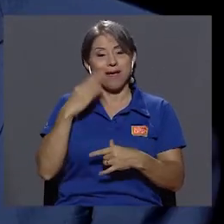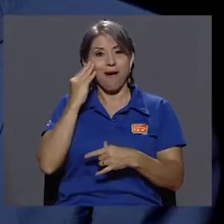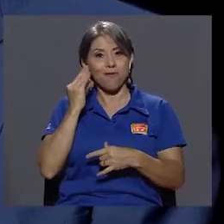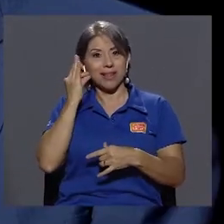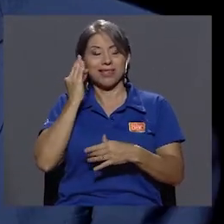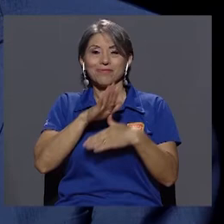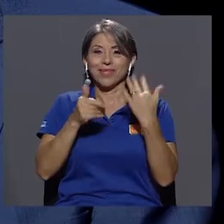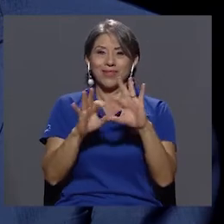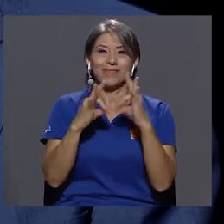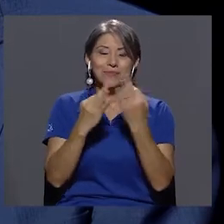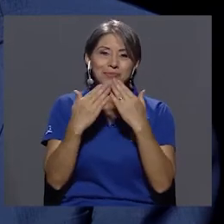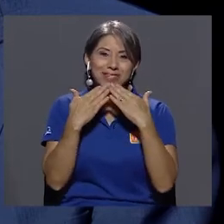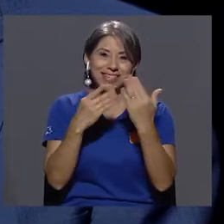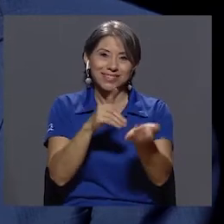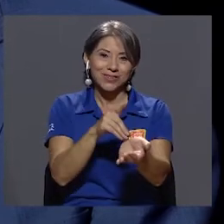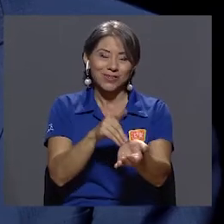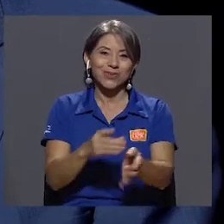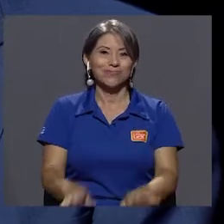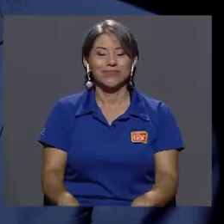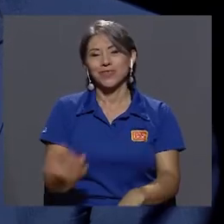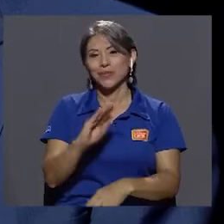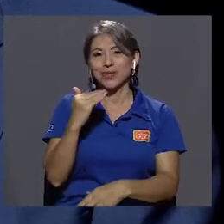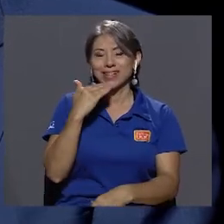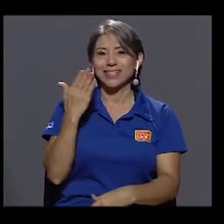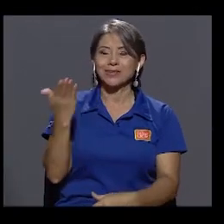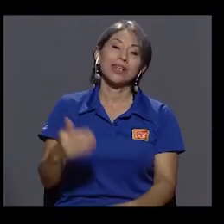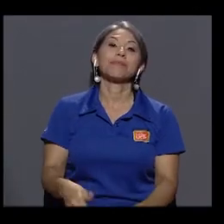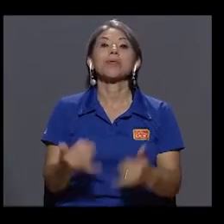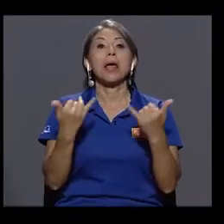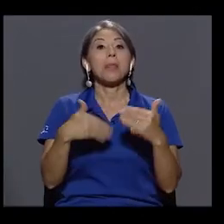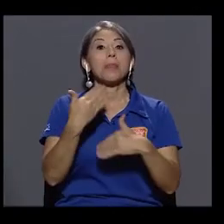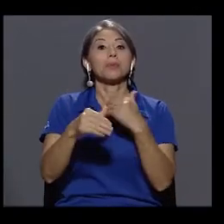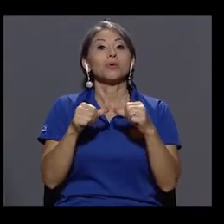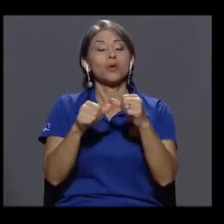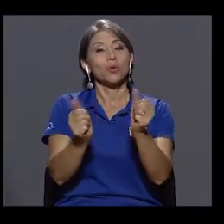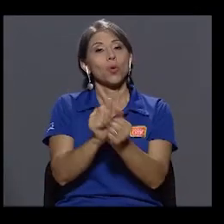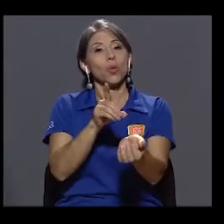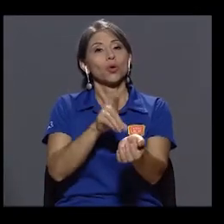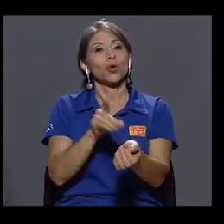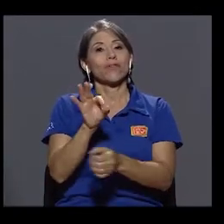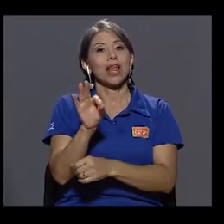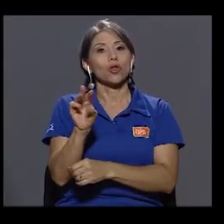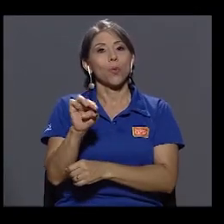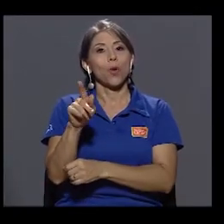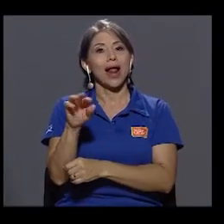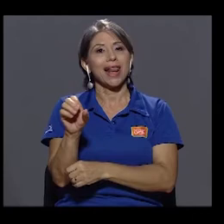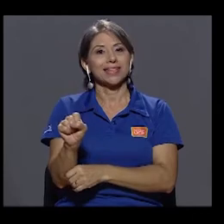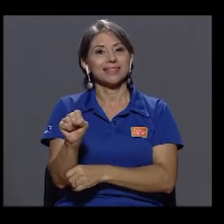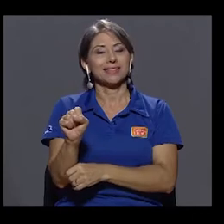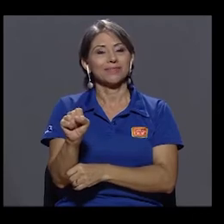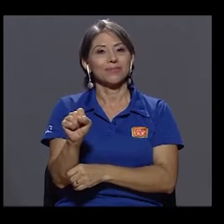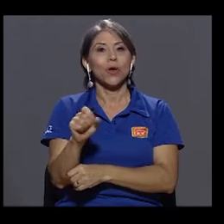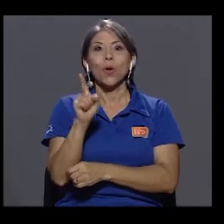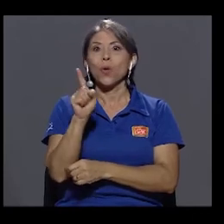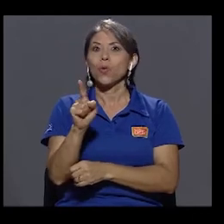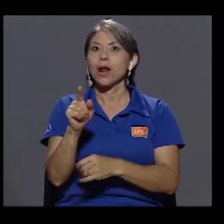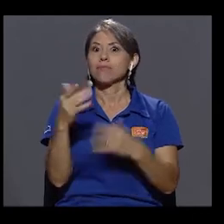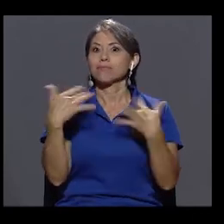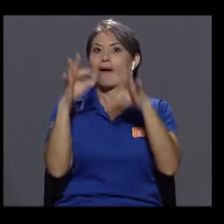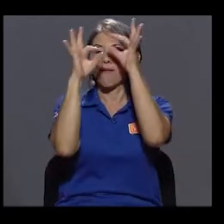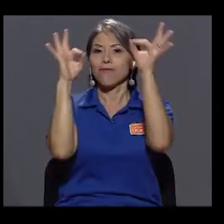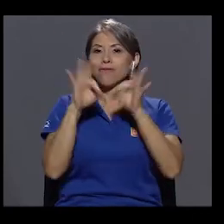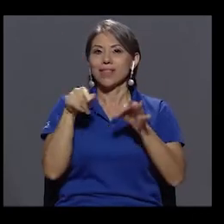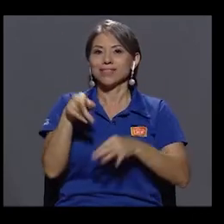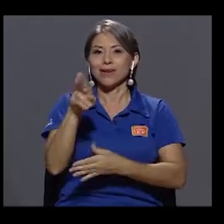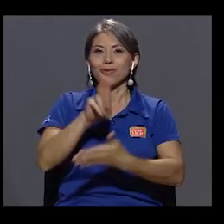abuelita y a toda nuestra familia muchas gracias doctor vamos a progresar estamos con el doctor fernando morales una joya de